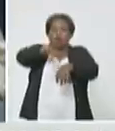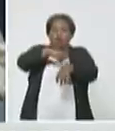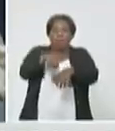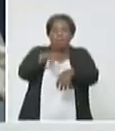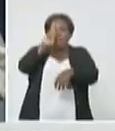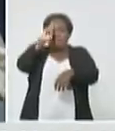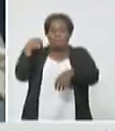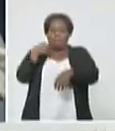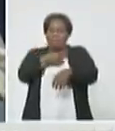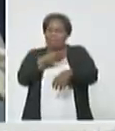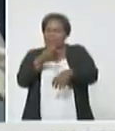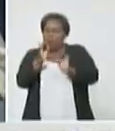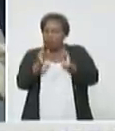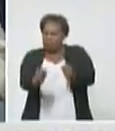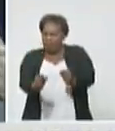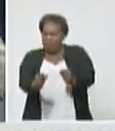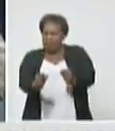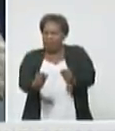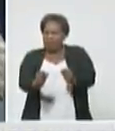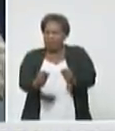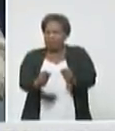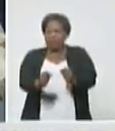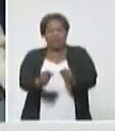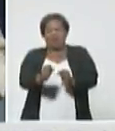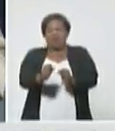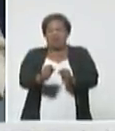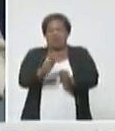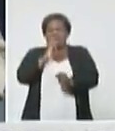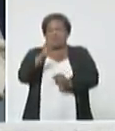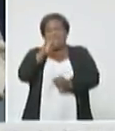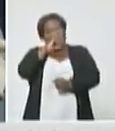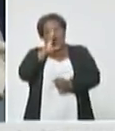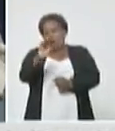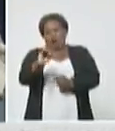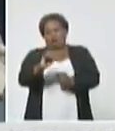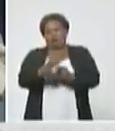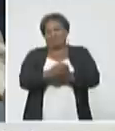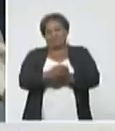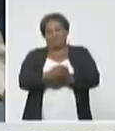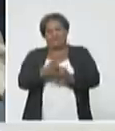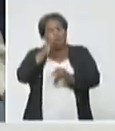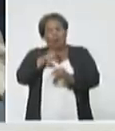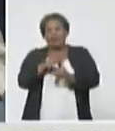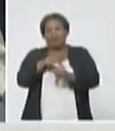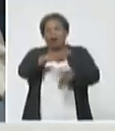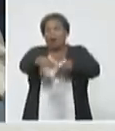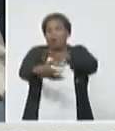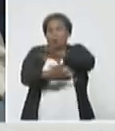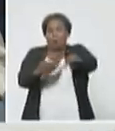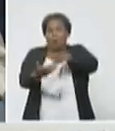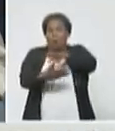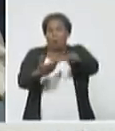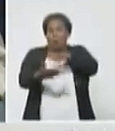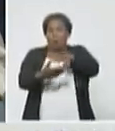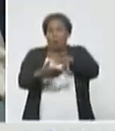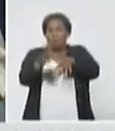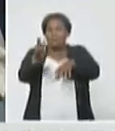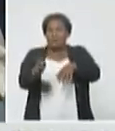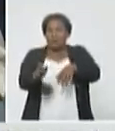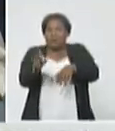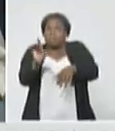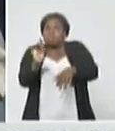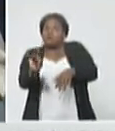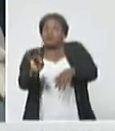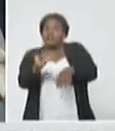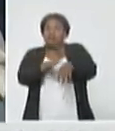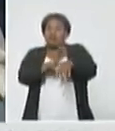Mira, no. O sea, no están juntos. El sospechoso, acuérdense que ya es una persona que